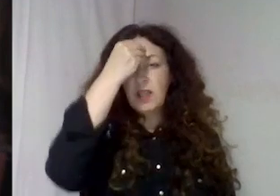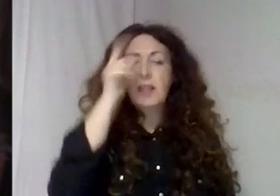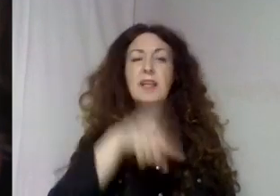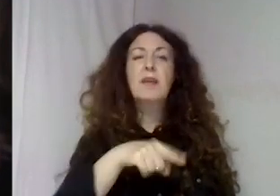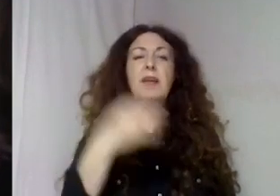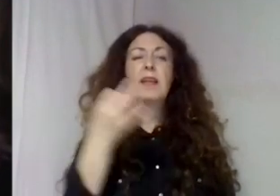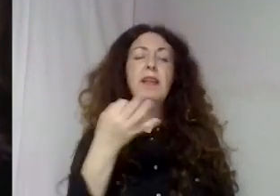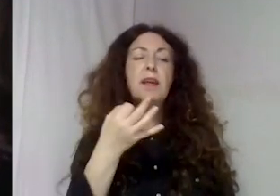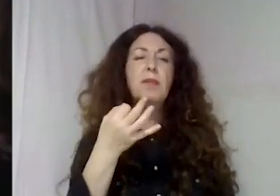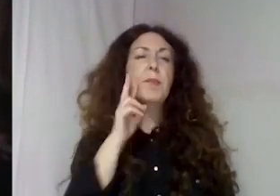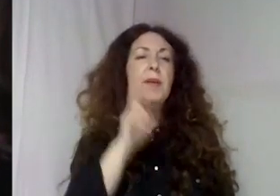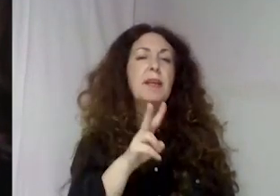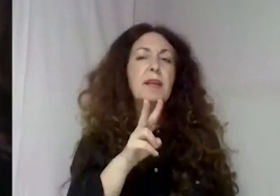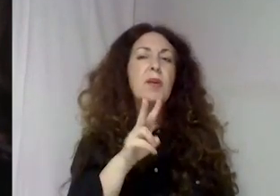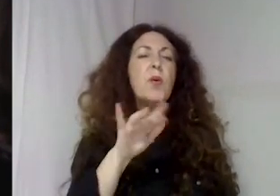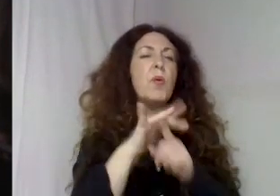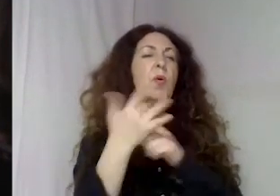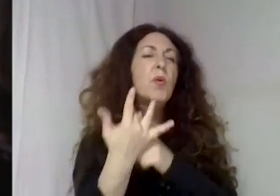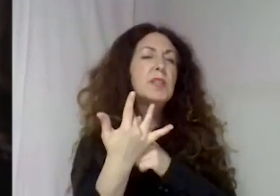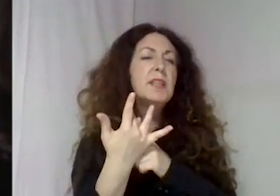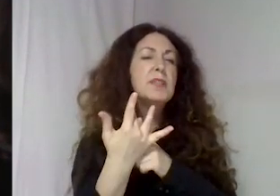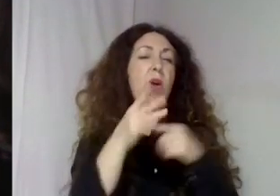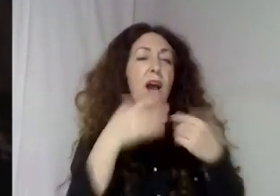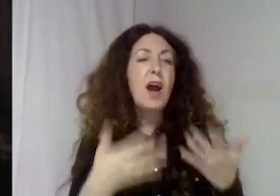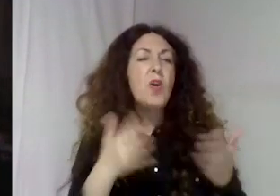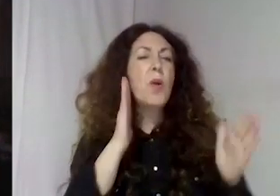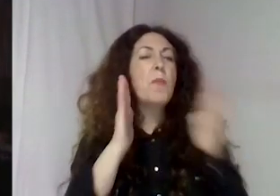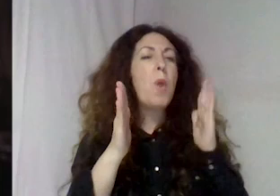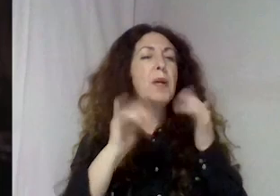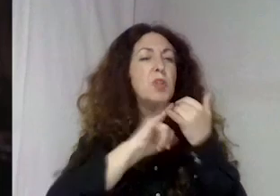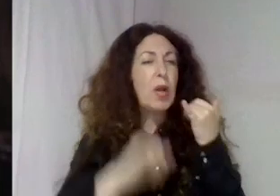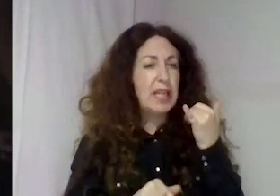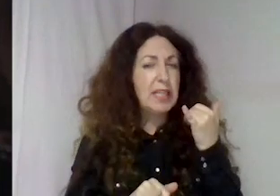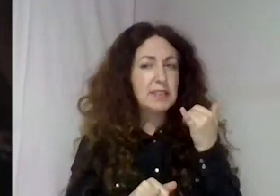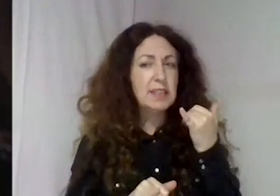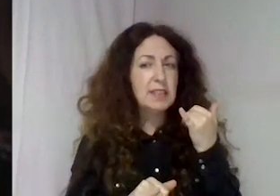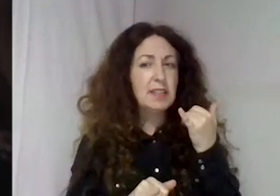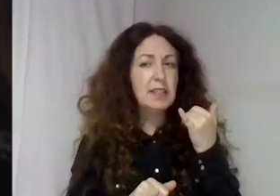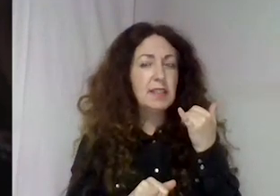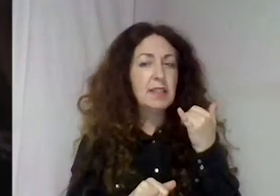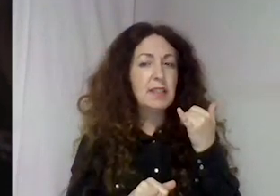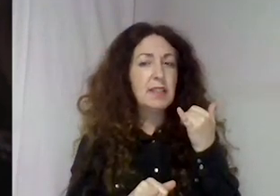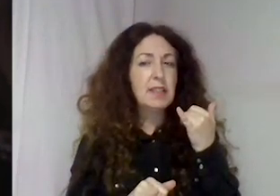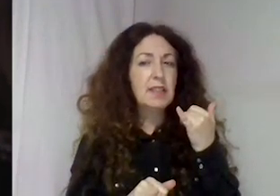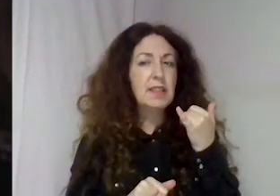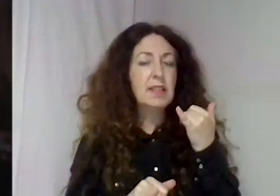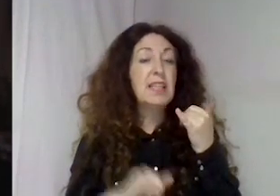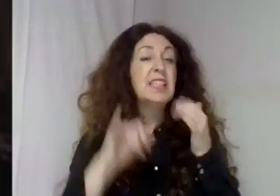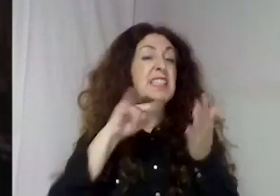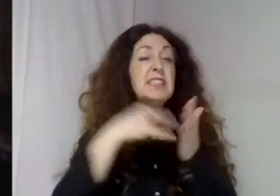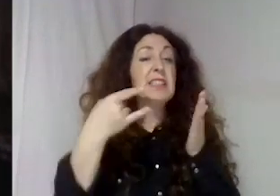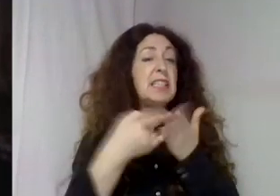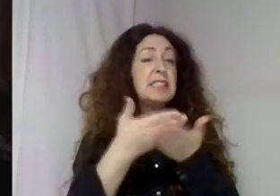el sentido de buen actor, no me meto en su vida privada. Es que directamente se